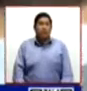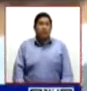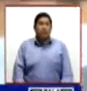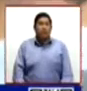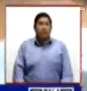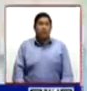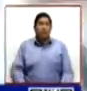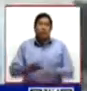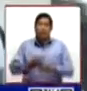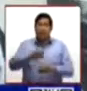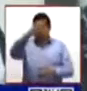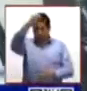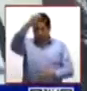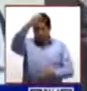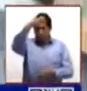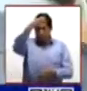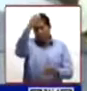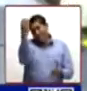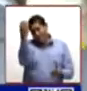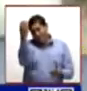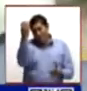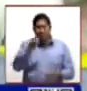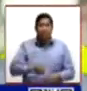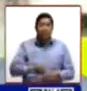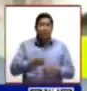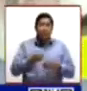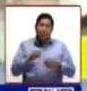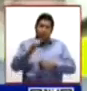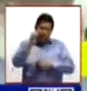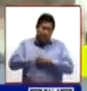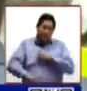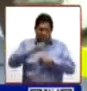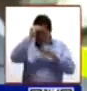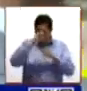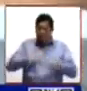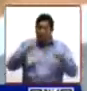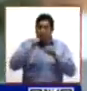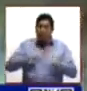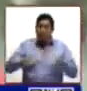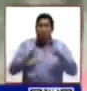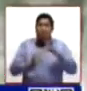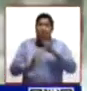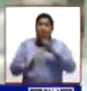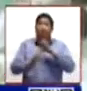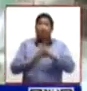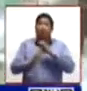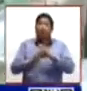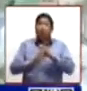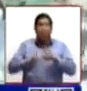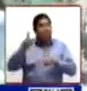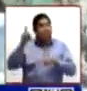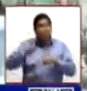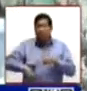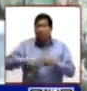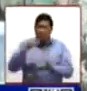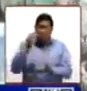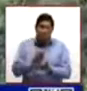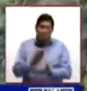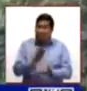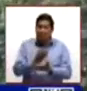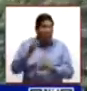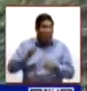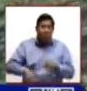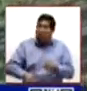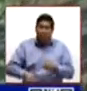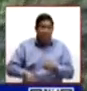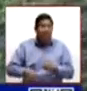Postes caídos, niños heridos y un camión sin frenos. Es el accidente registrado en la zona sur de la ciudad de La